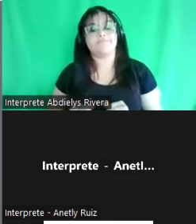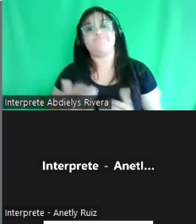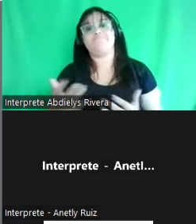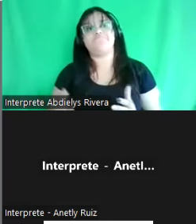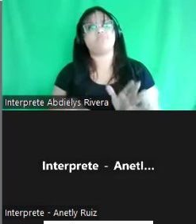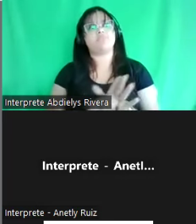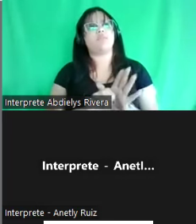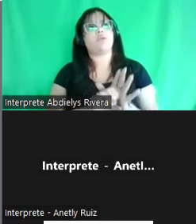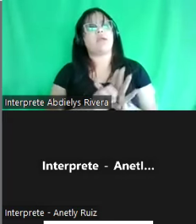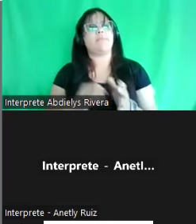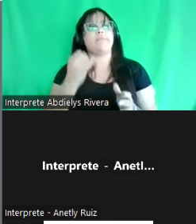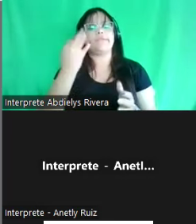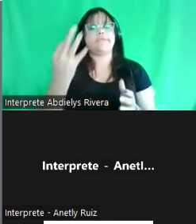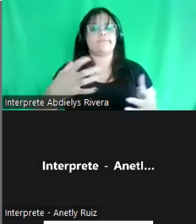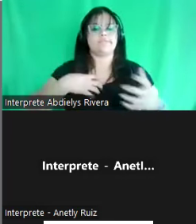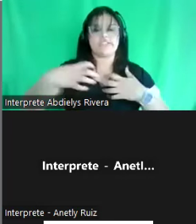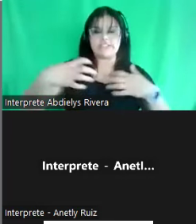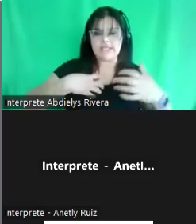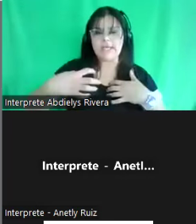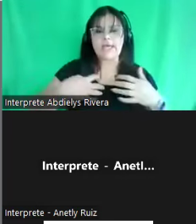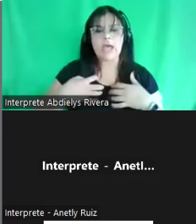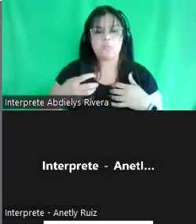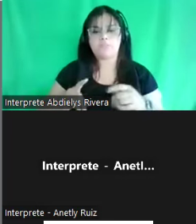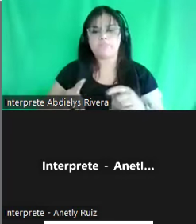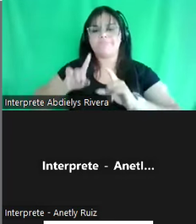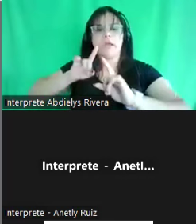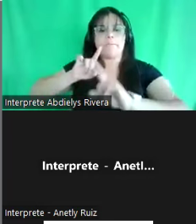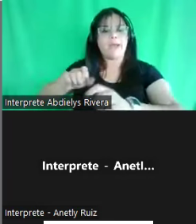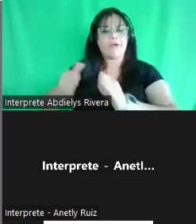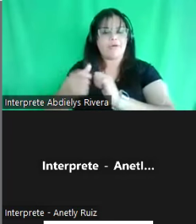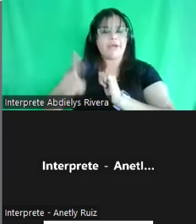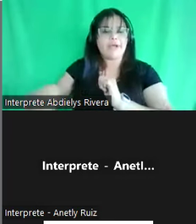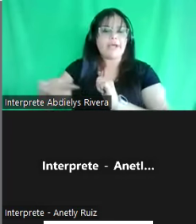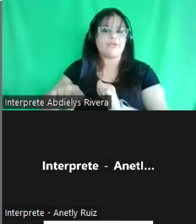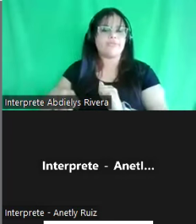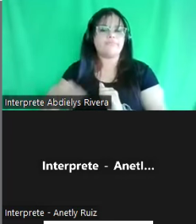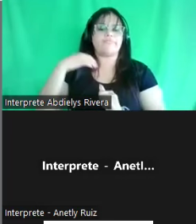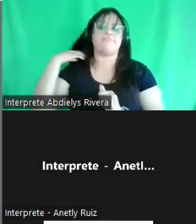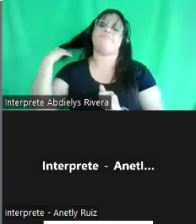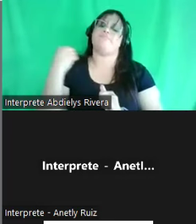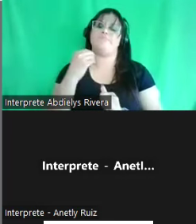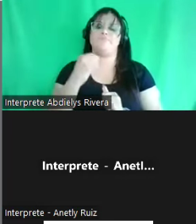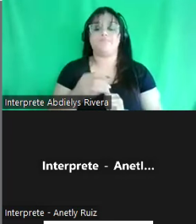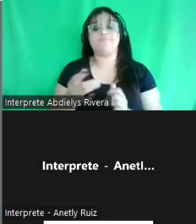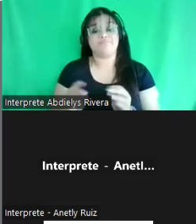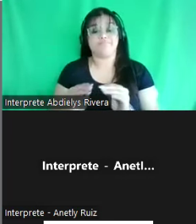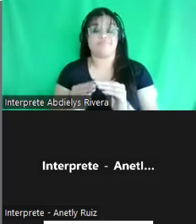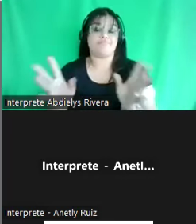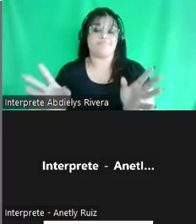hace alguna queja, pues ahí es donde van esas agencias a regularla. Así es que